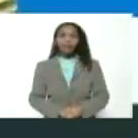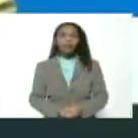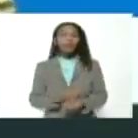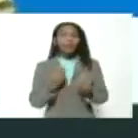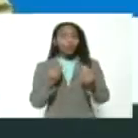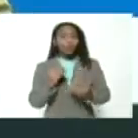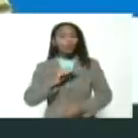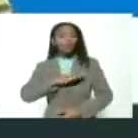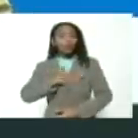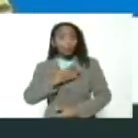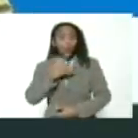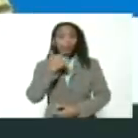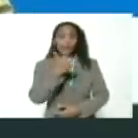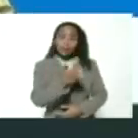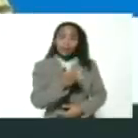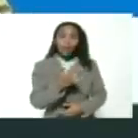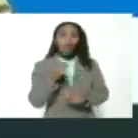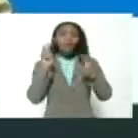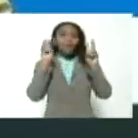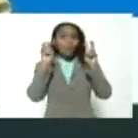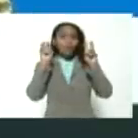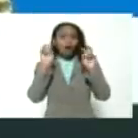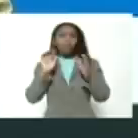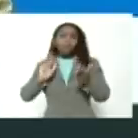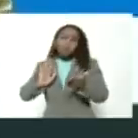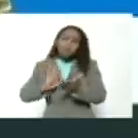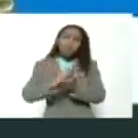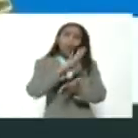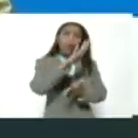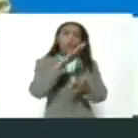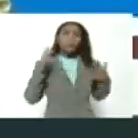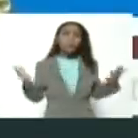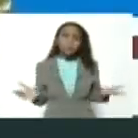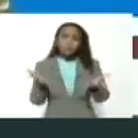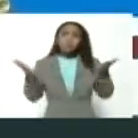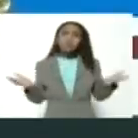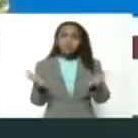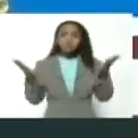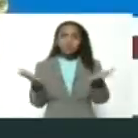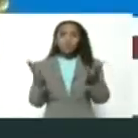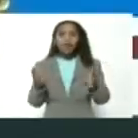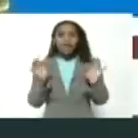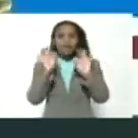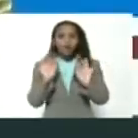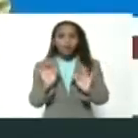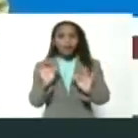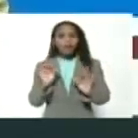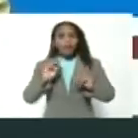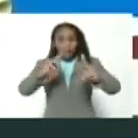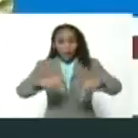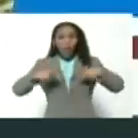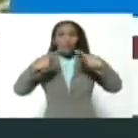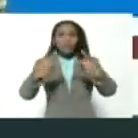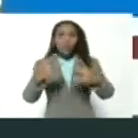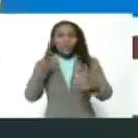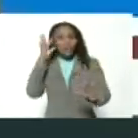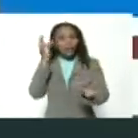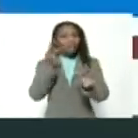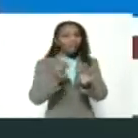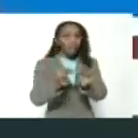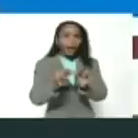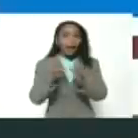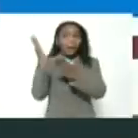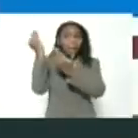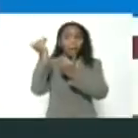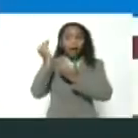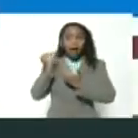pudiéramos decir, con un nuevo impulso de ganas, de optimismo, de renovación, de la fe y la